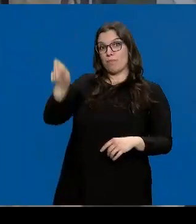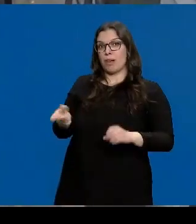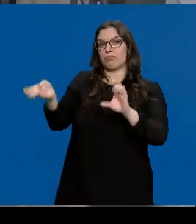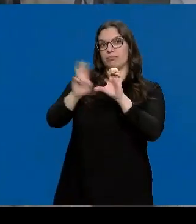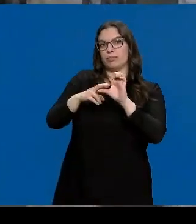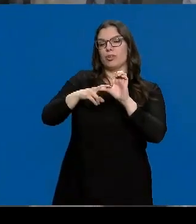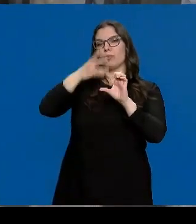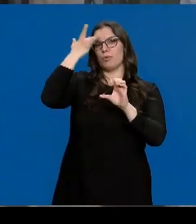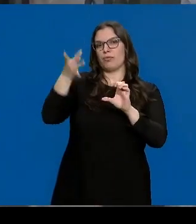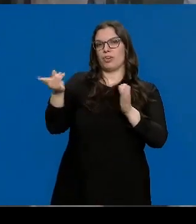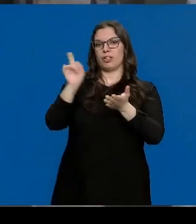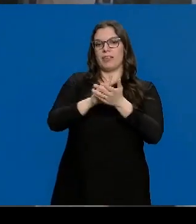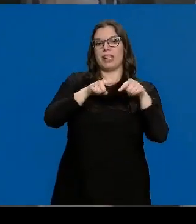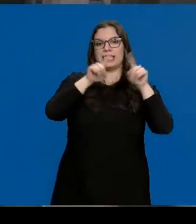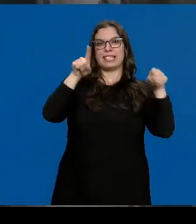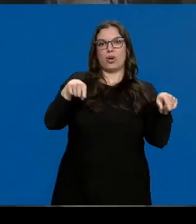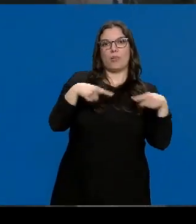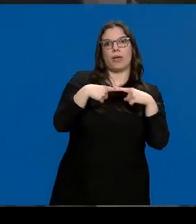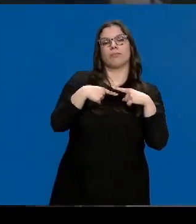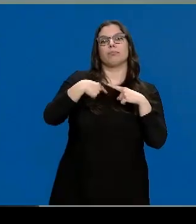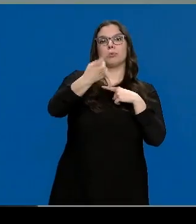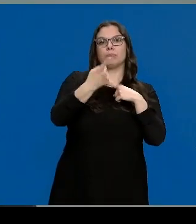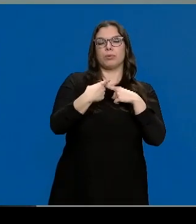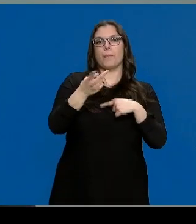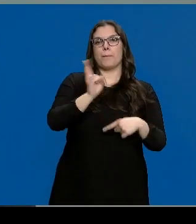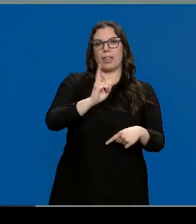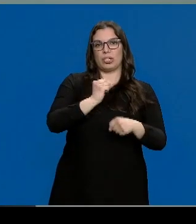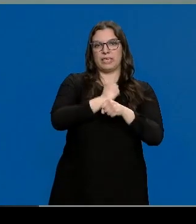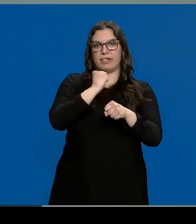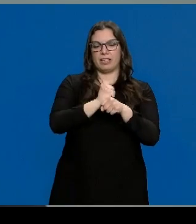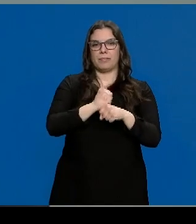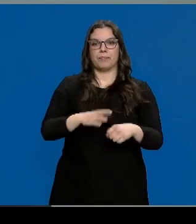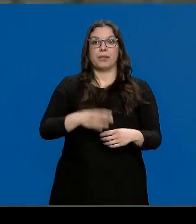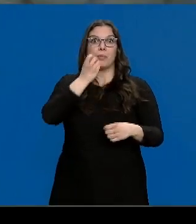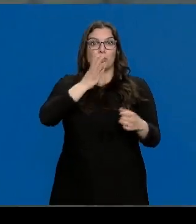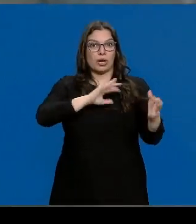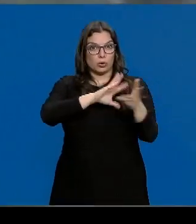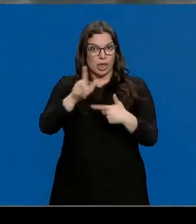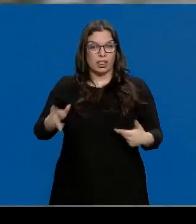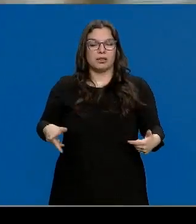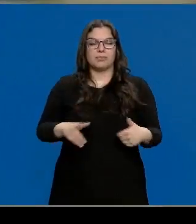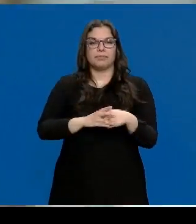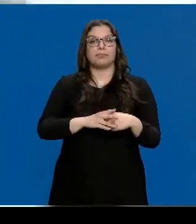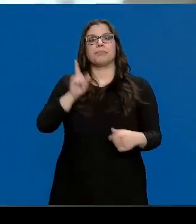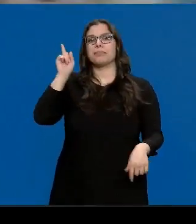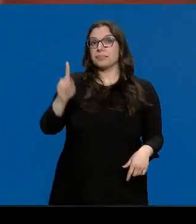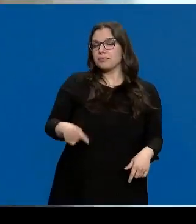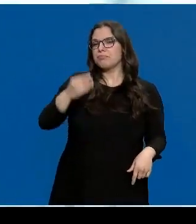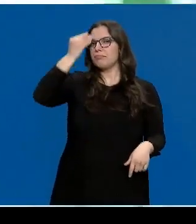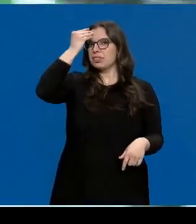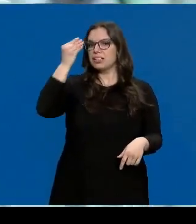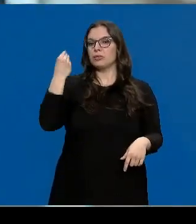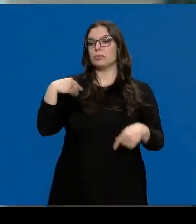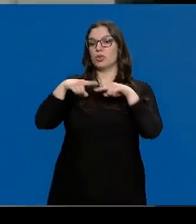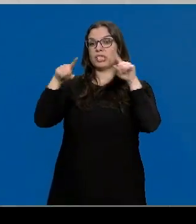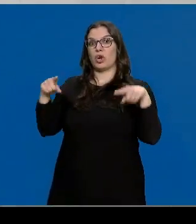utilizarlo. Viaja desde Segovia a trabajar a Valladolid. Es una buena noticia. Se ha llegado incluso a plantear dejar de vivir